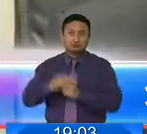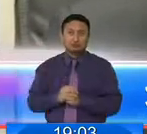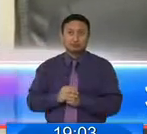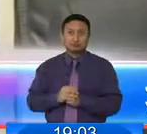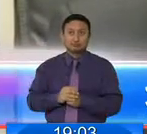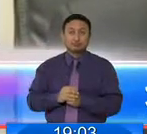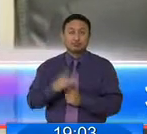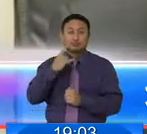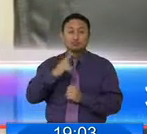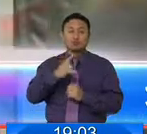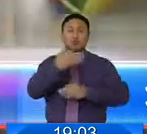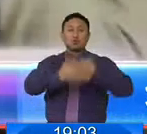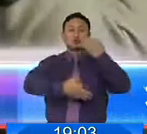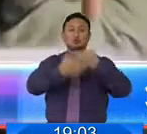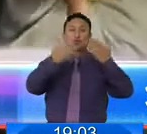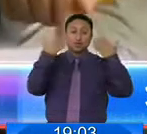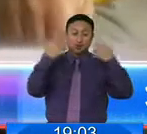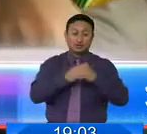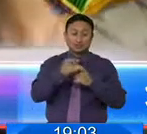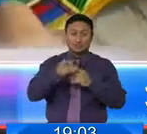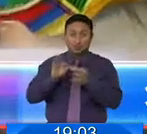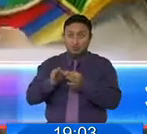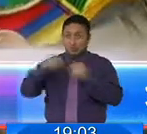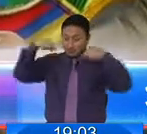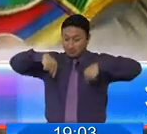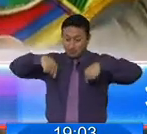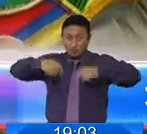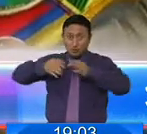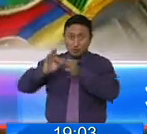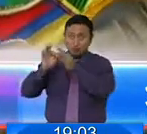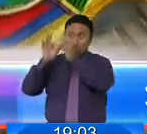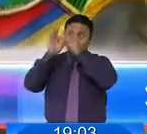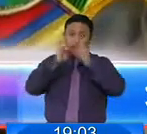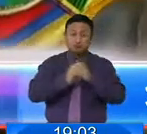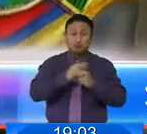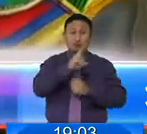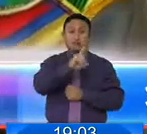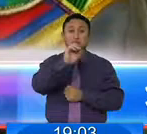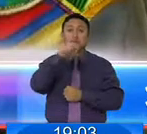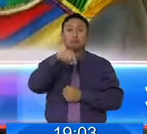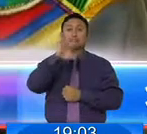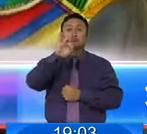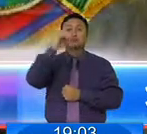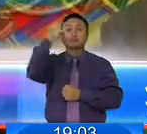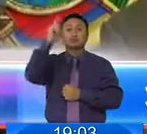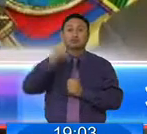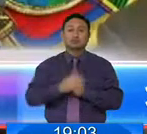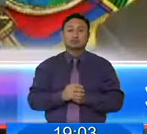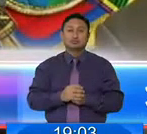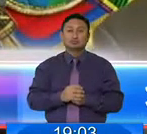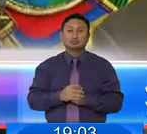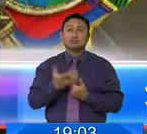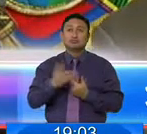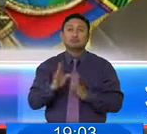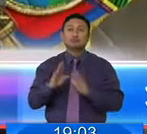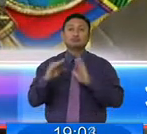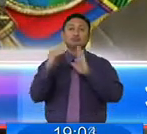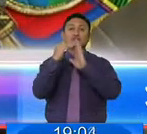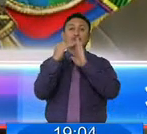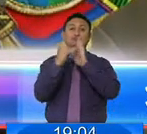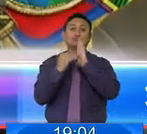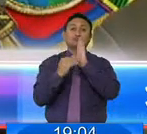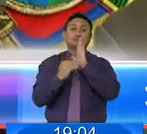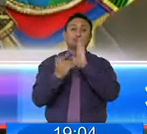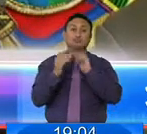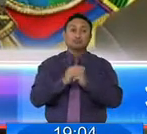del Palacio de Justicia de Guayaquil, es decir, de este palacio, por 20.8 millones de dólares, la nómina en CC